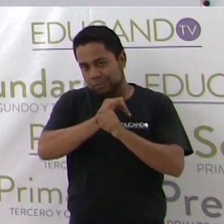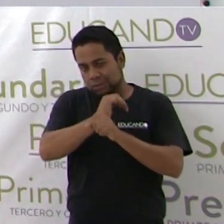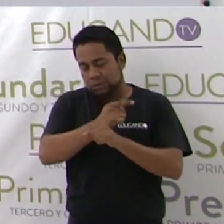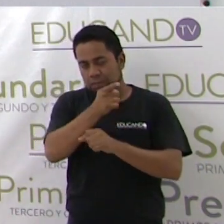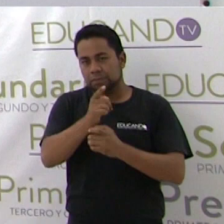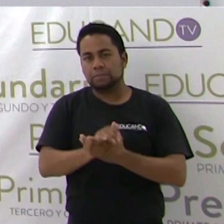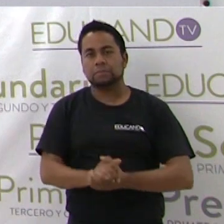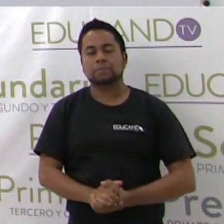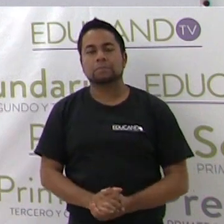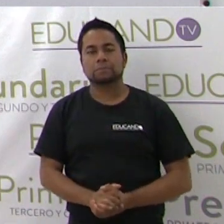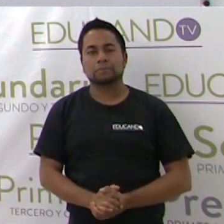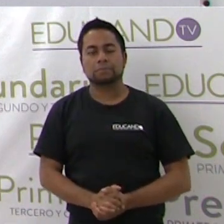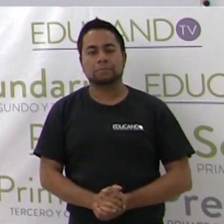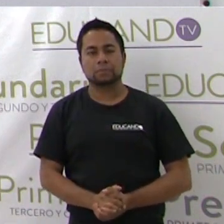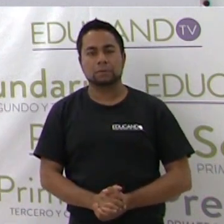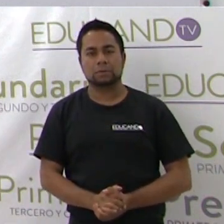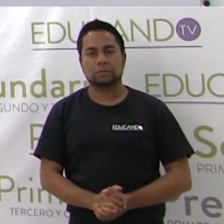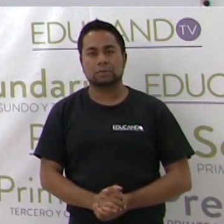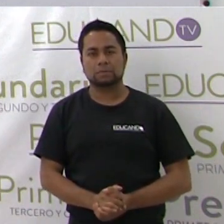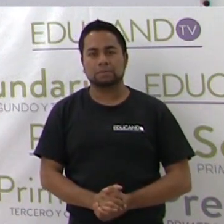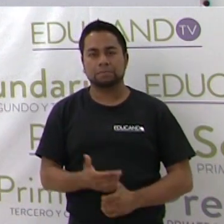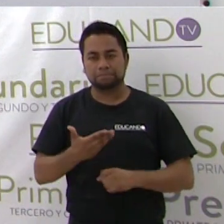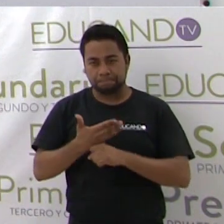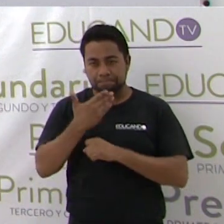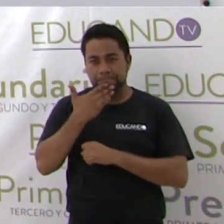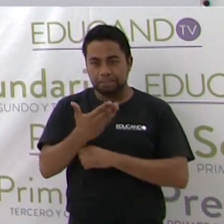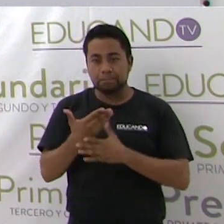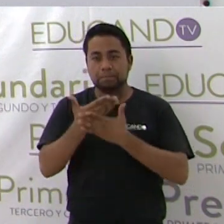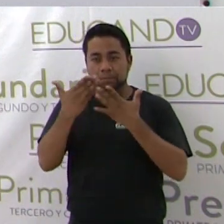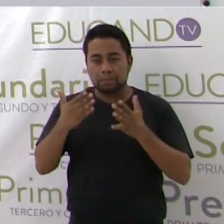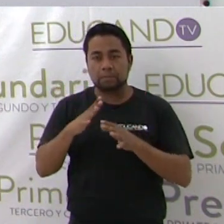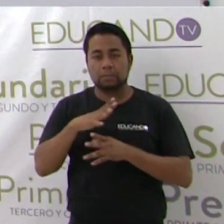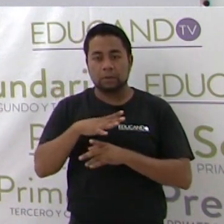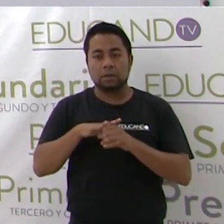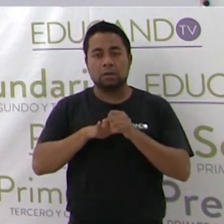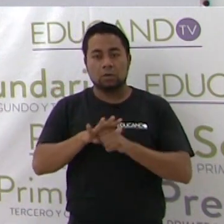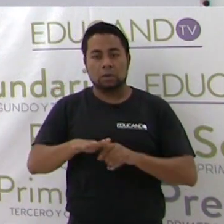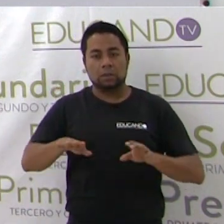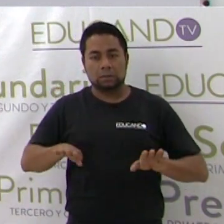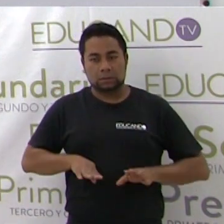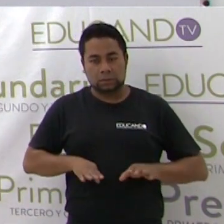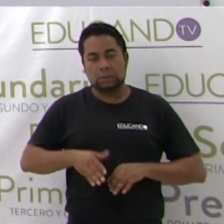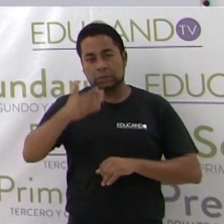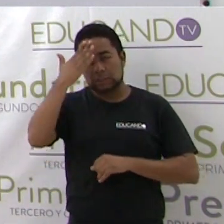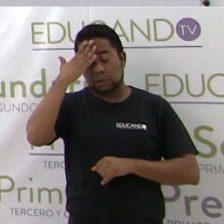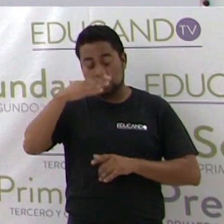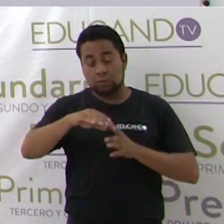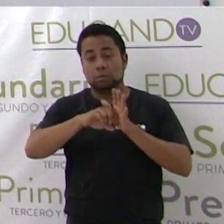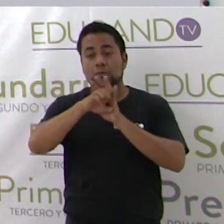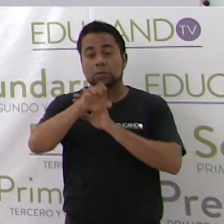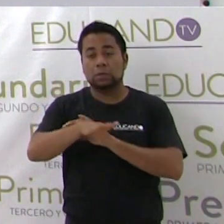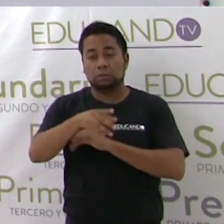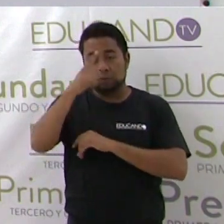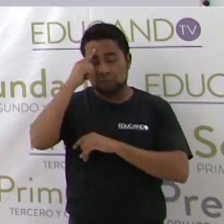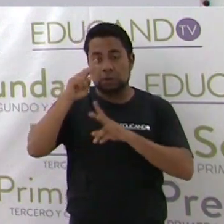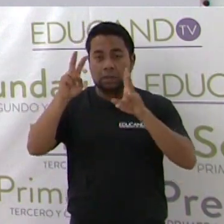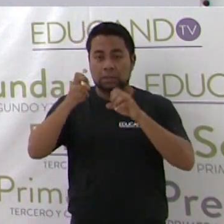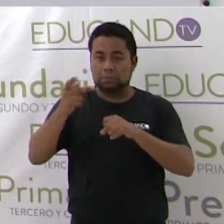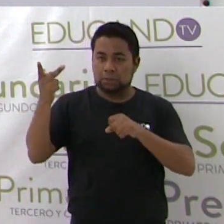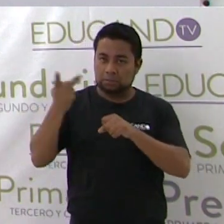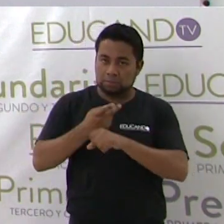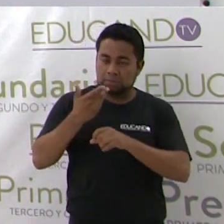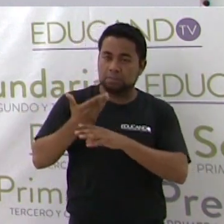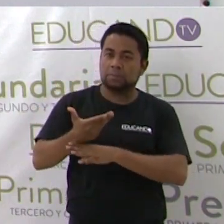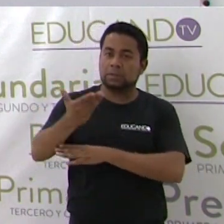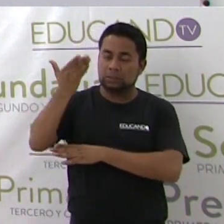Muy bien, ahora, ya tenemos la referencia de lo que es pasado